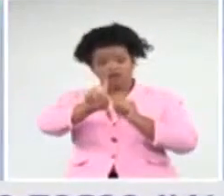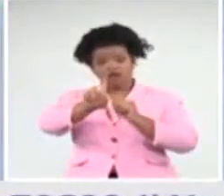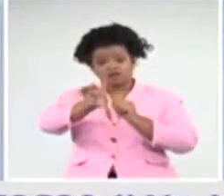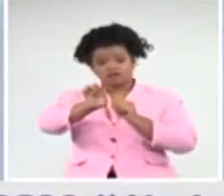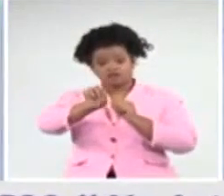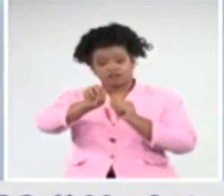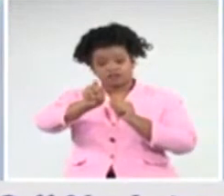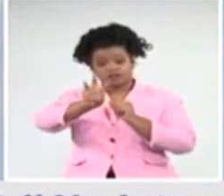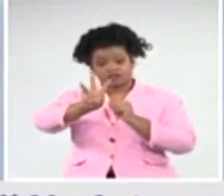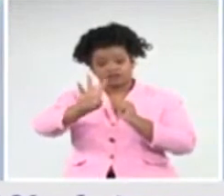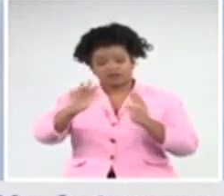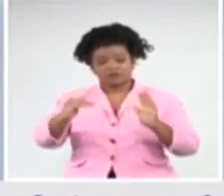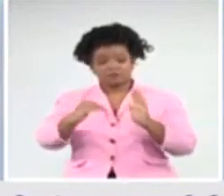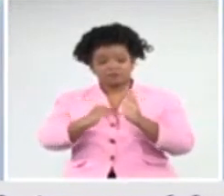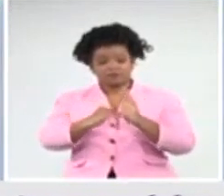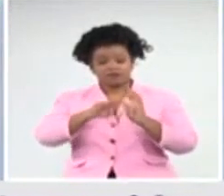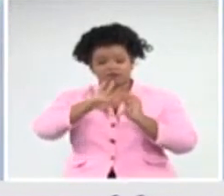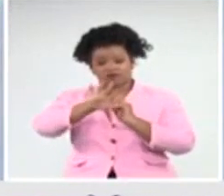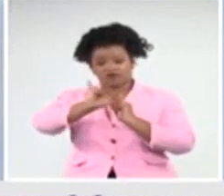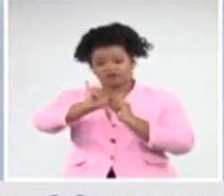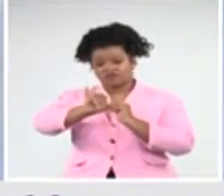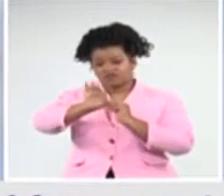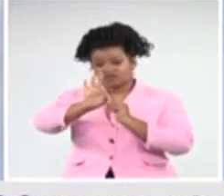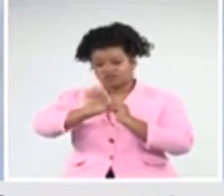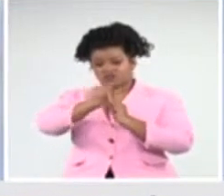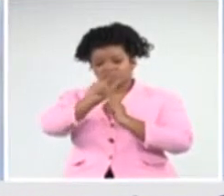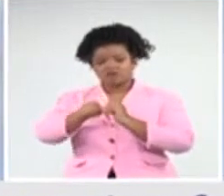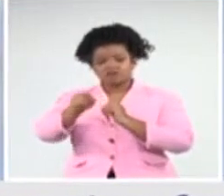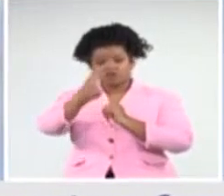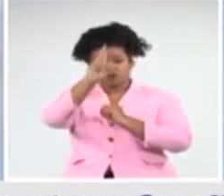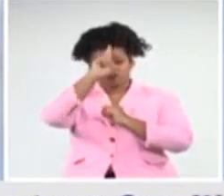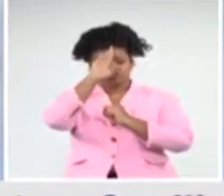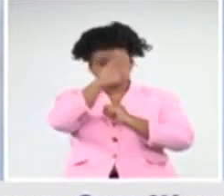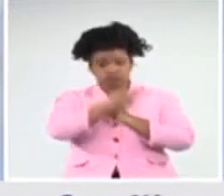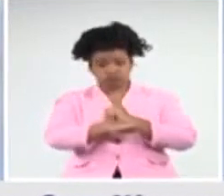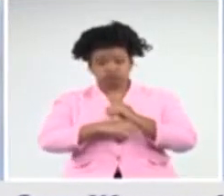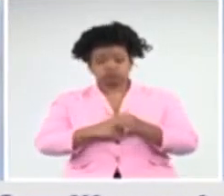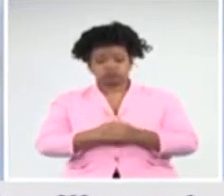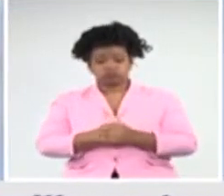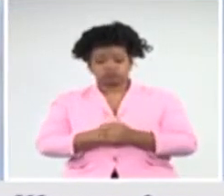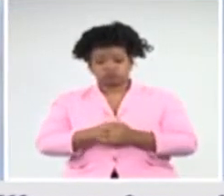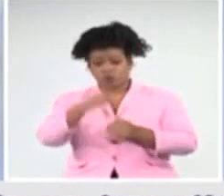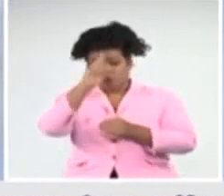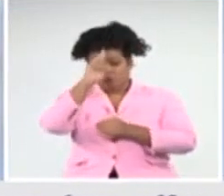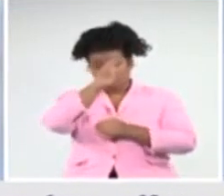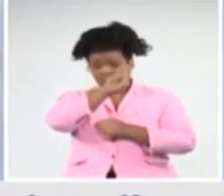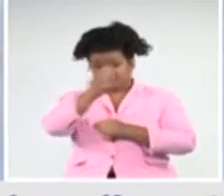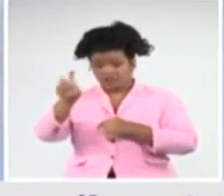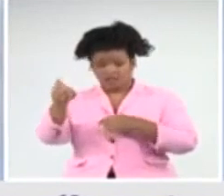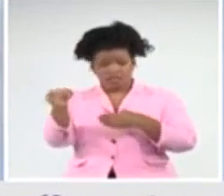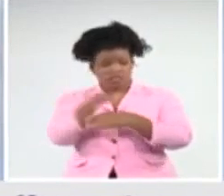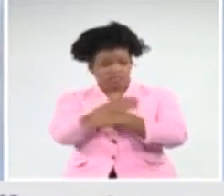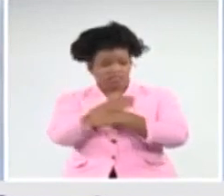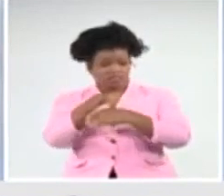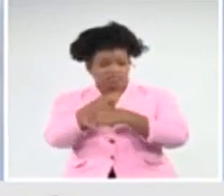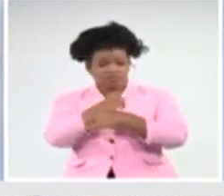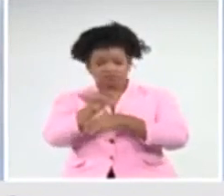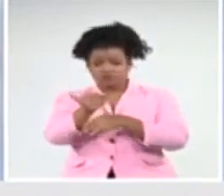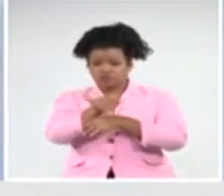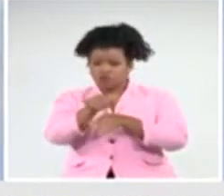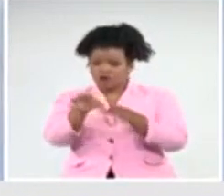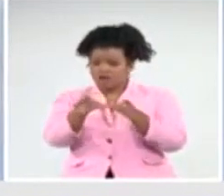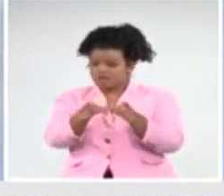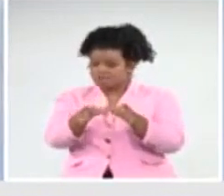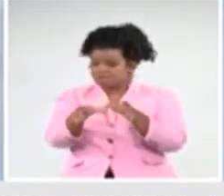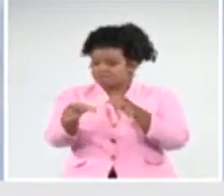103.468 pacientes ingresados, diferentes hospitales, servicios, centros de aislamiento, en